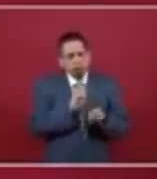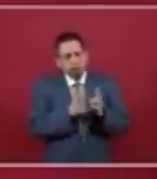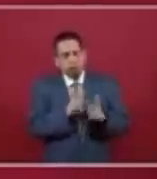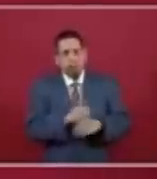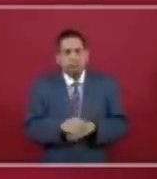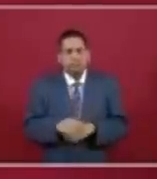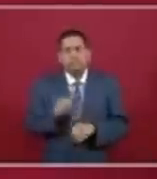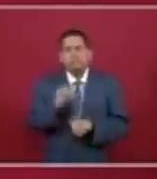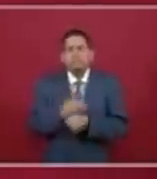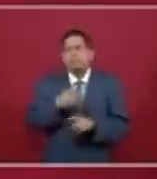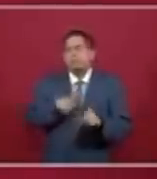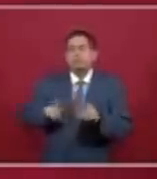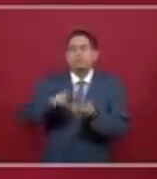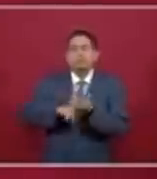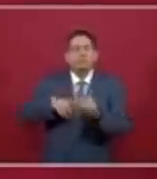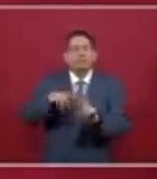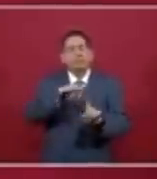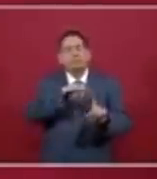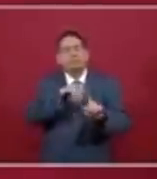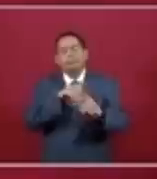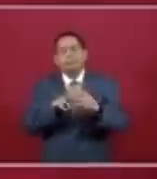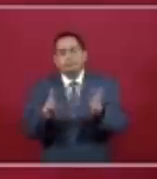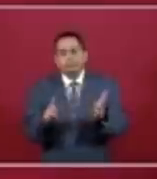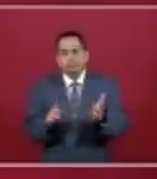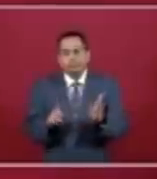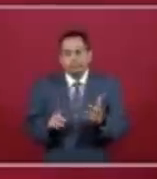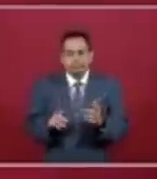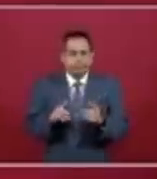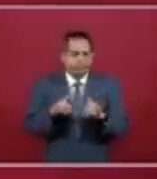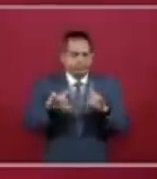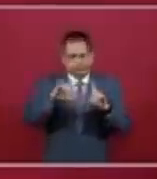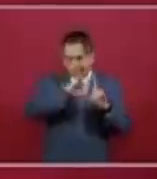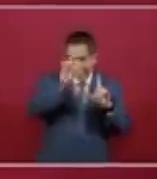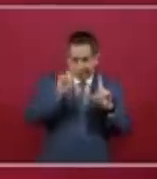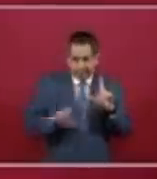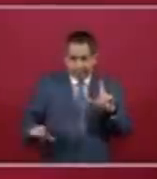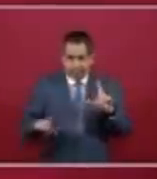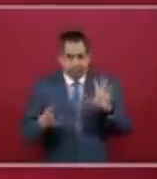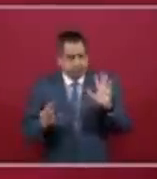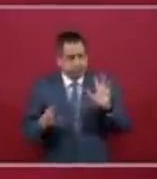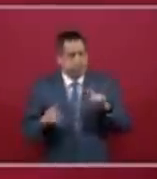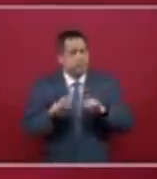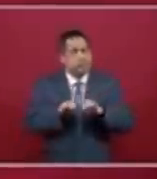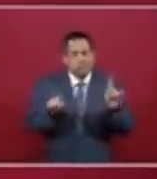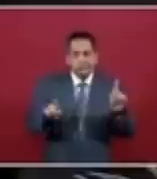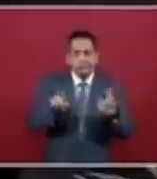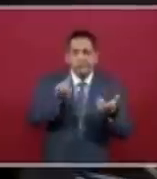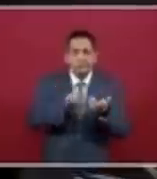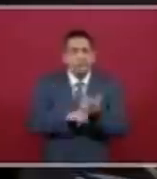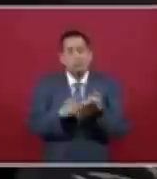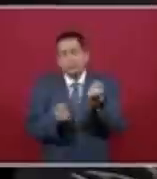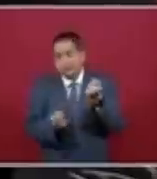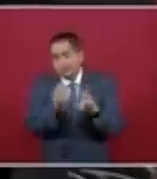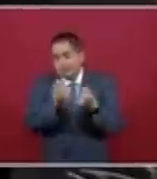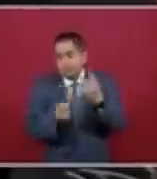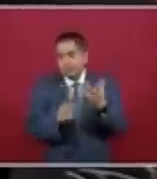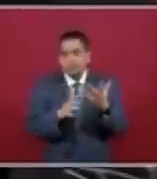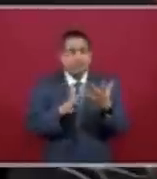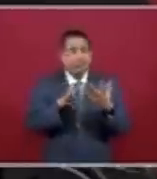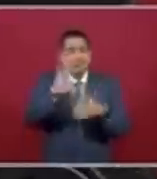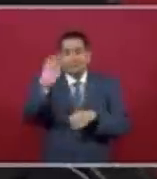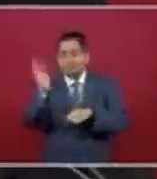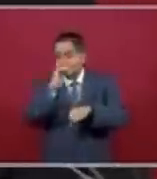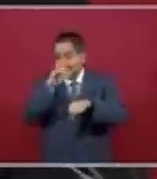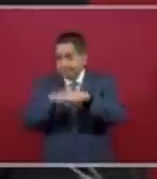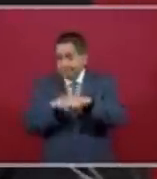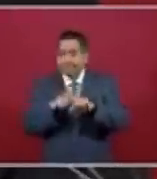es que no hay la diferencia del colectivo nacional relativa a lo que son los FEDESOS, los federales,